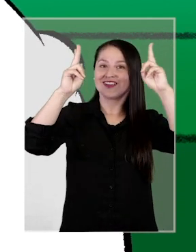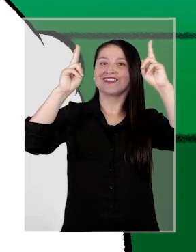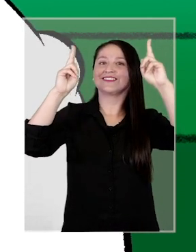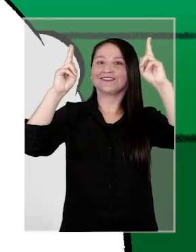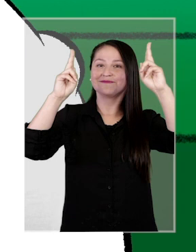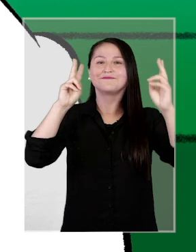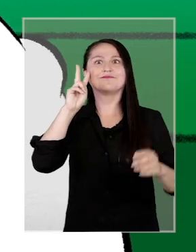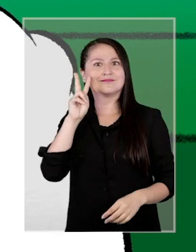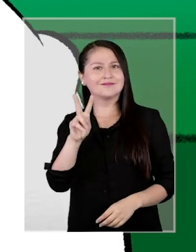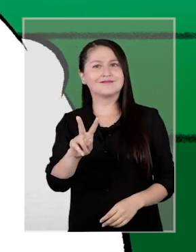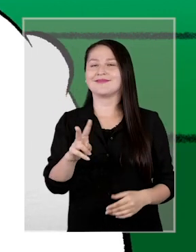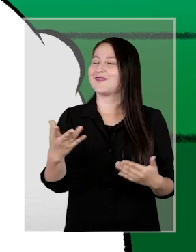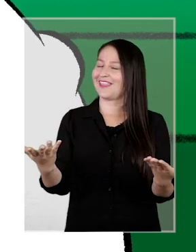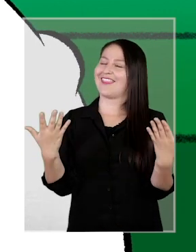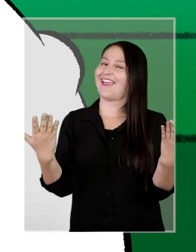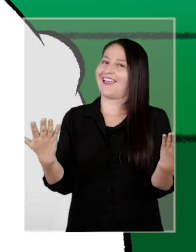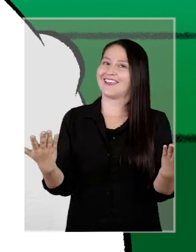son nuestros derechos.